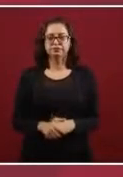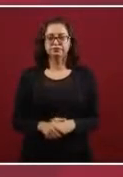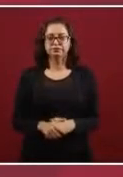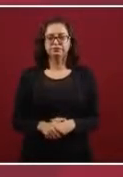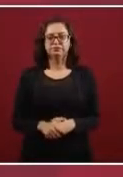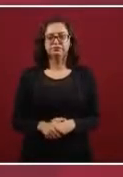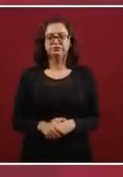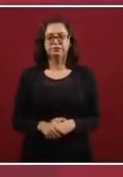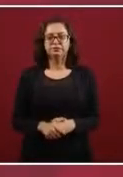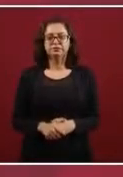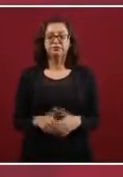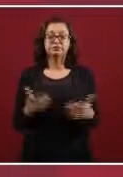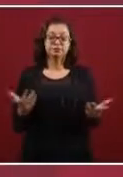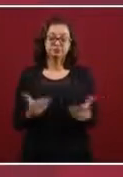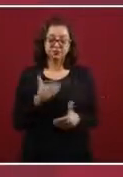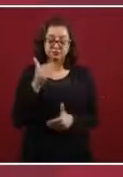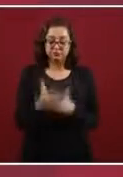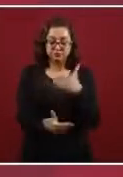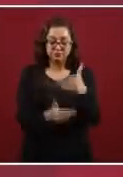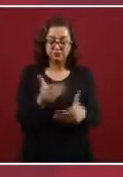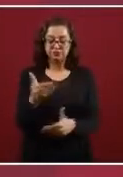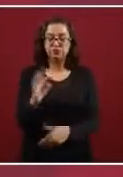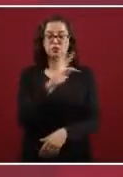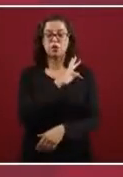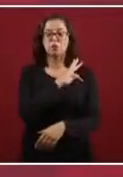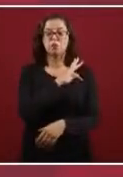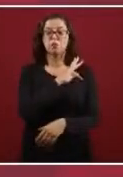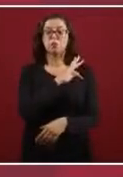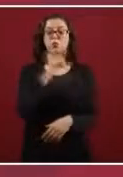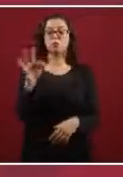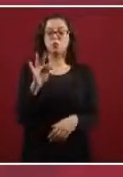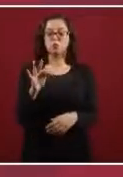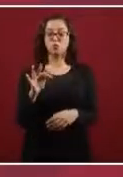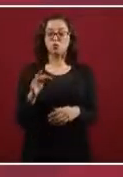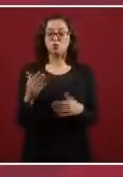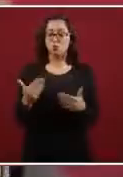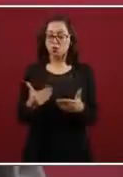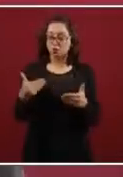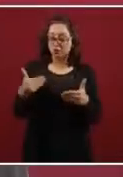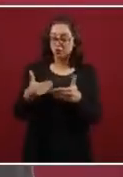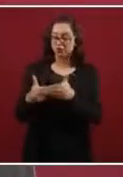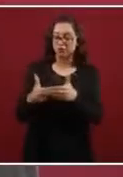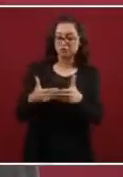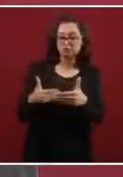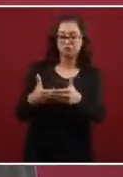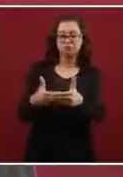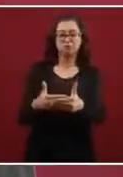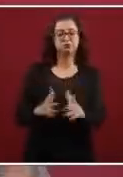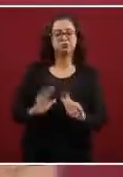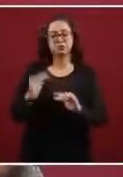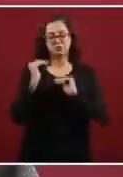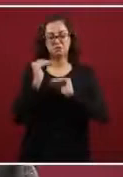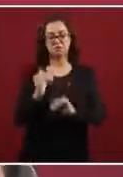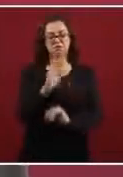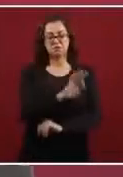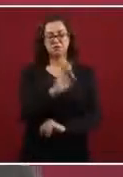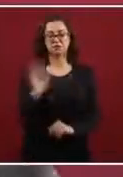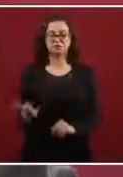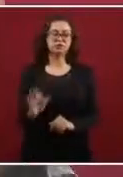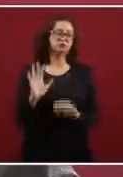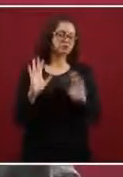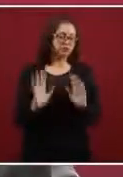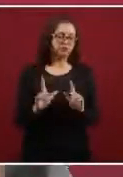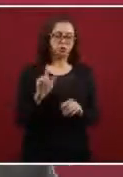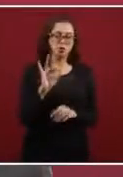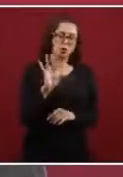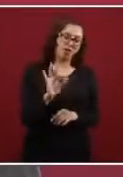Proceso de aprobación que puede resumirse. Cada etapa tiene máximos de 40 días y tal, pero se puede resumir, se puede llevar